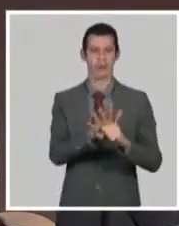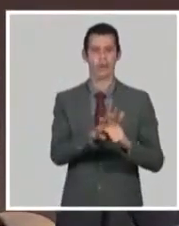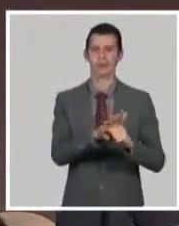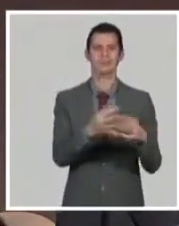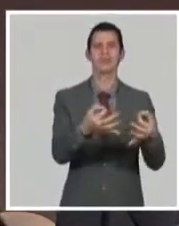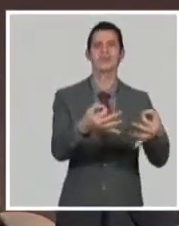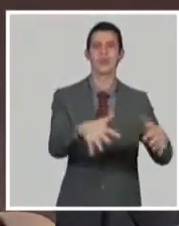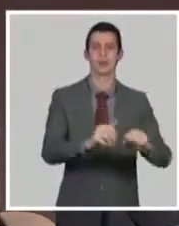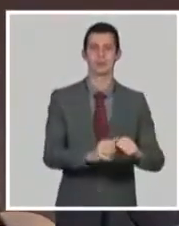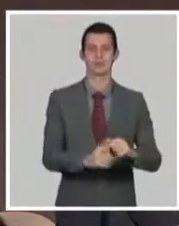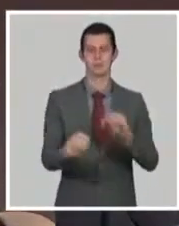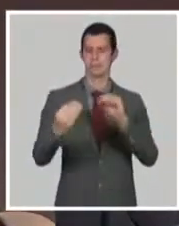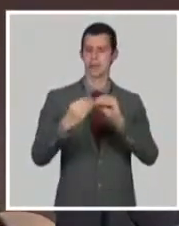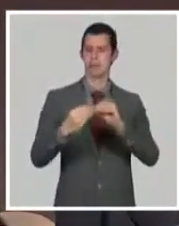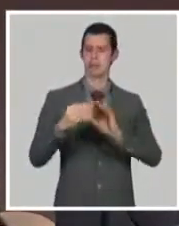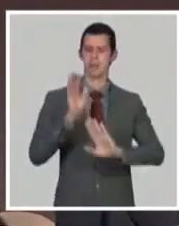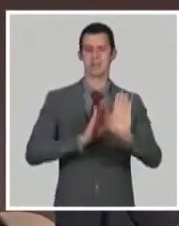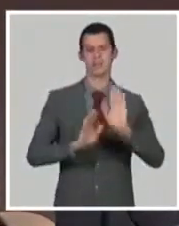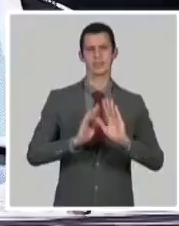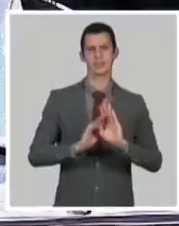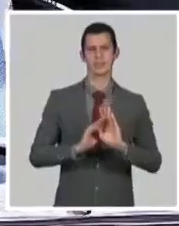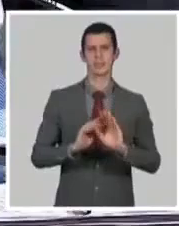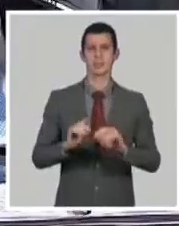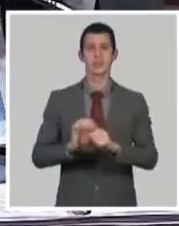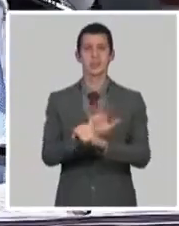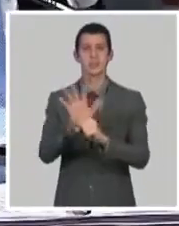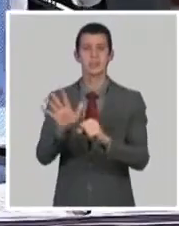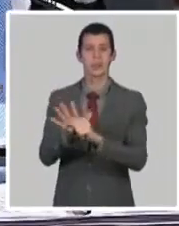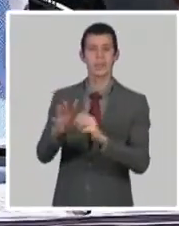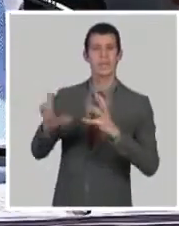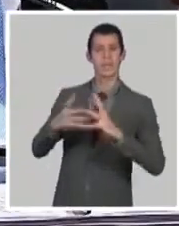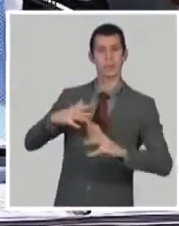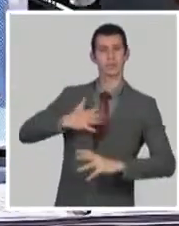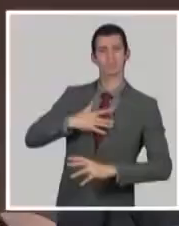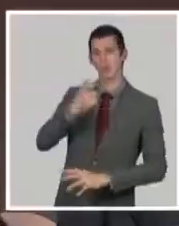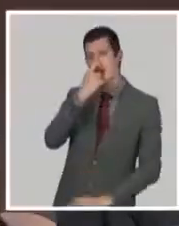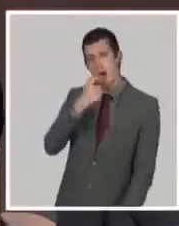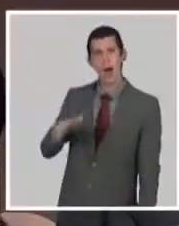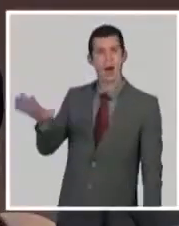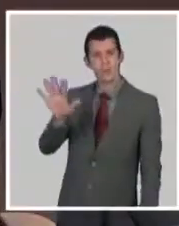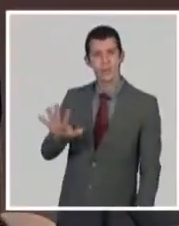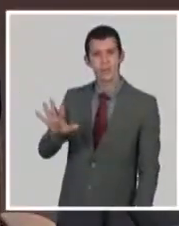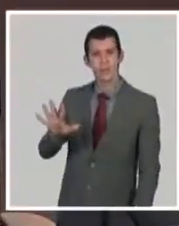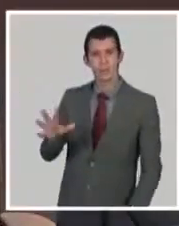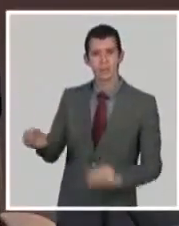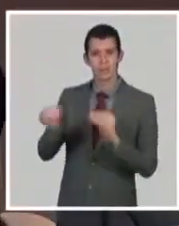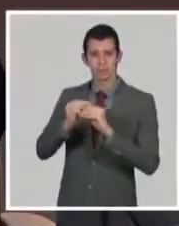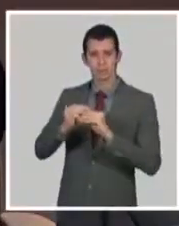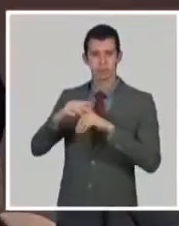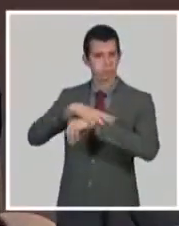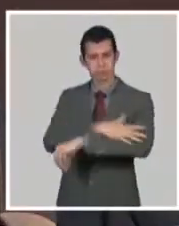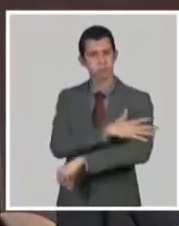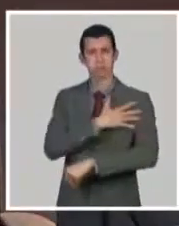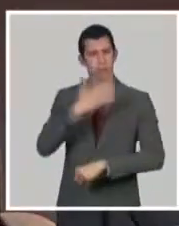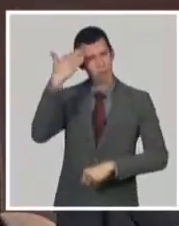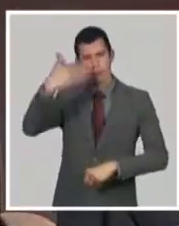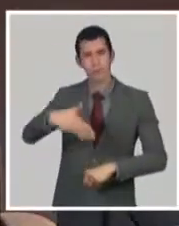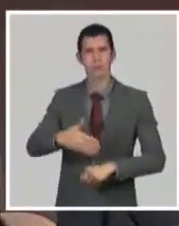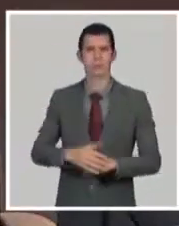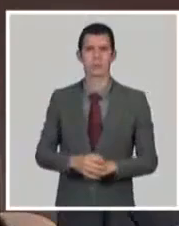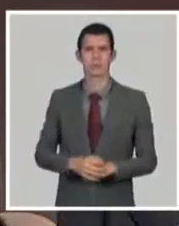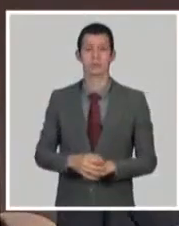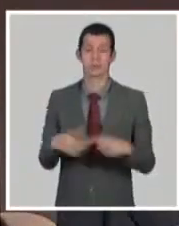se pierde un poco, siga neutralizando. Por eso estamos hablando de 3 dosis aquí. Por eso que estamos hablando también de 3 dosis. Y nosotros hemos creado un